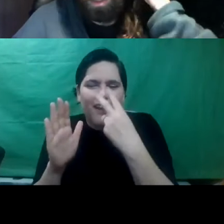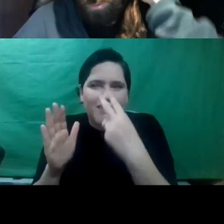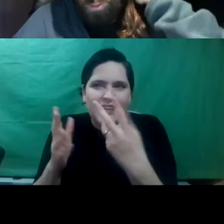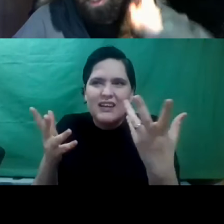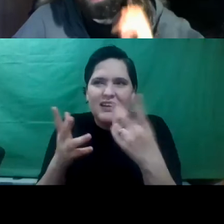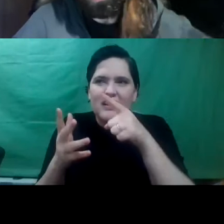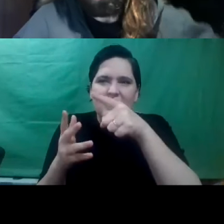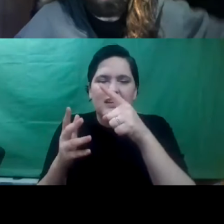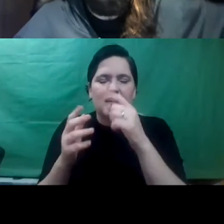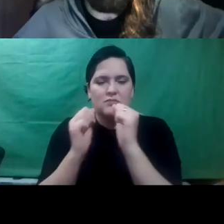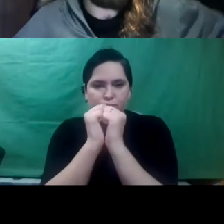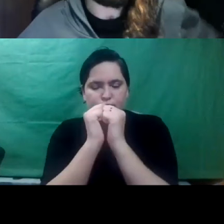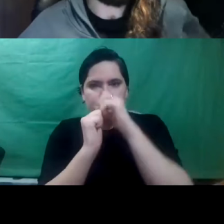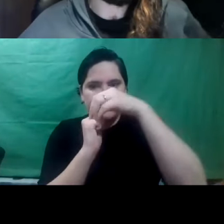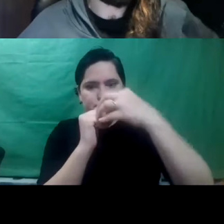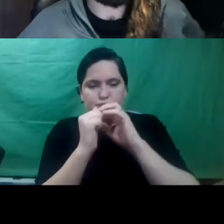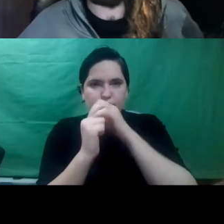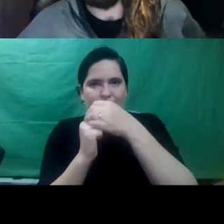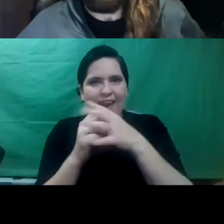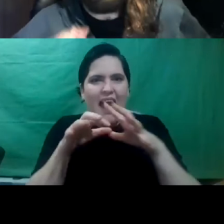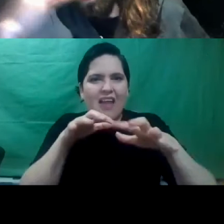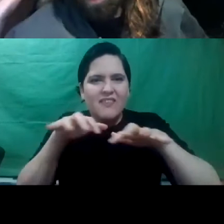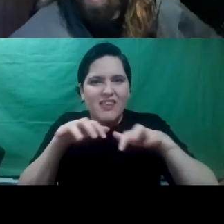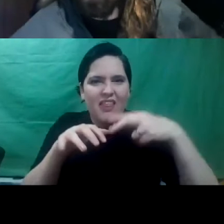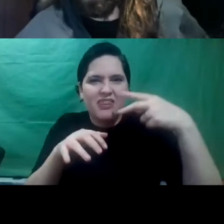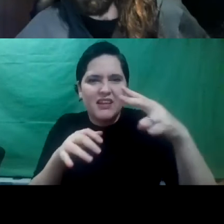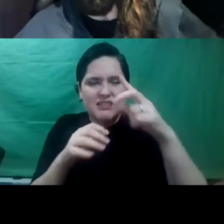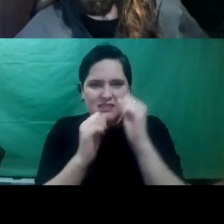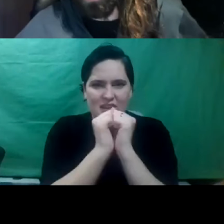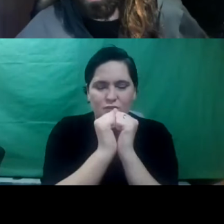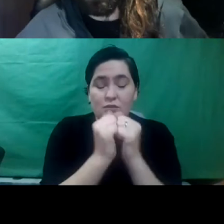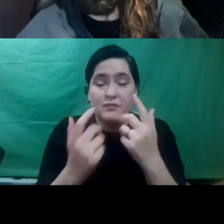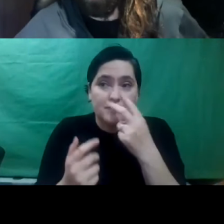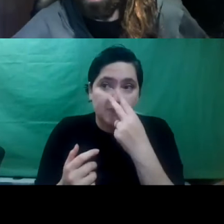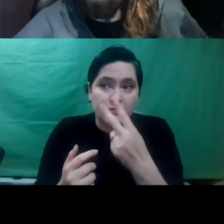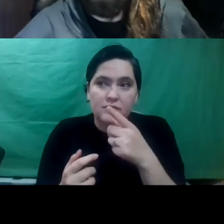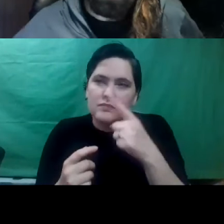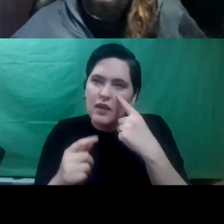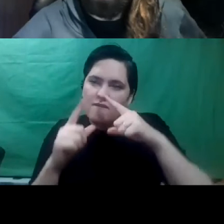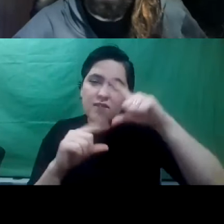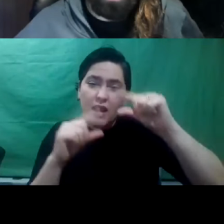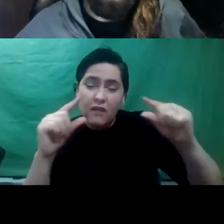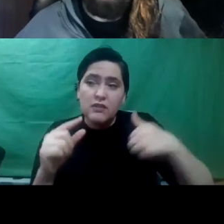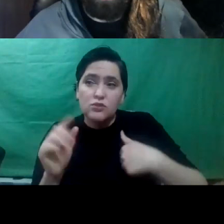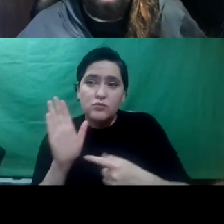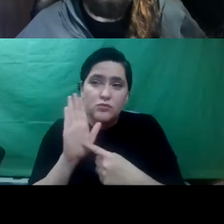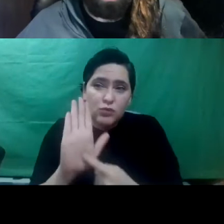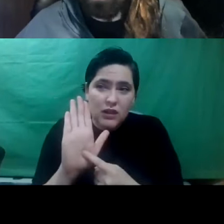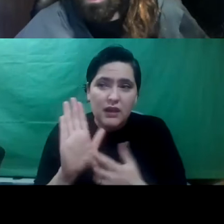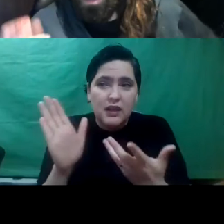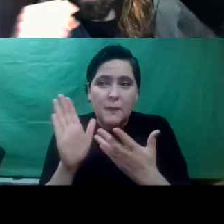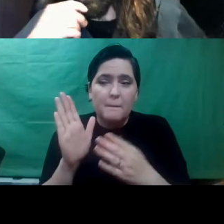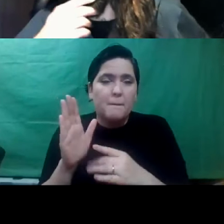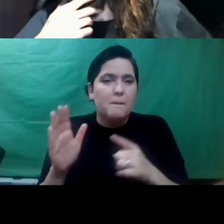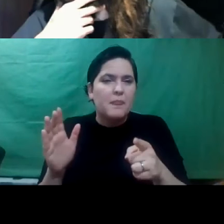en LSD. Entonces, de este modelo uno tiene variables en cada una de las regiones, y una de las variables que yo voy a usar en este caso es lo que se llama la tasa de disparo o firing